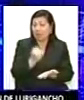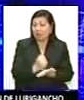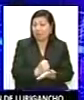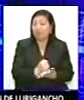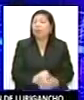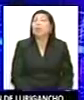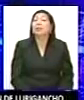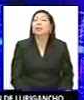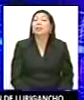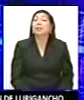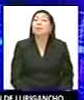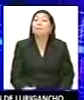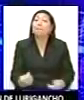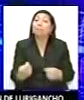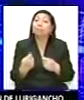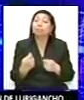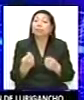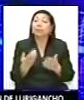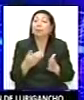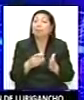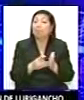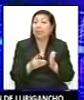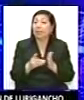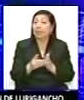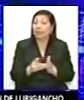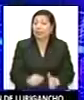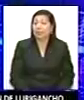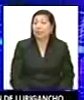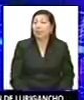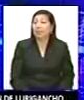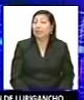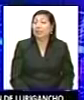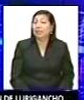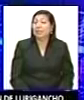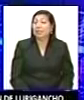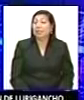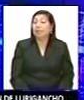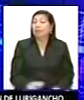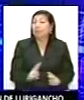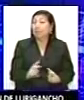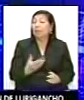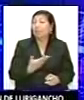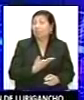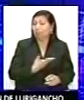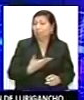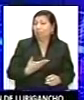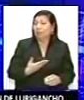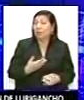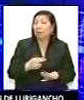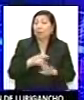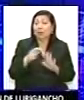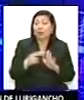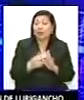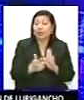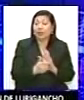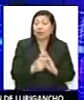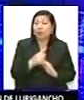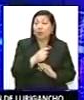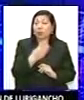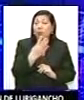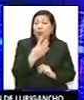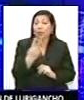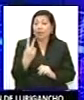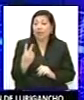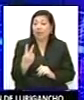insistir por insistencia el predictamen recabido en el autógrafo observada por el Ejecutivo sobre los proyectos de ley